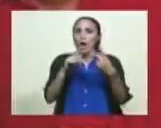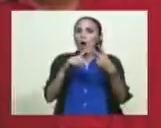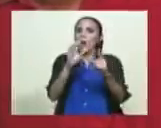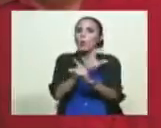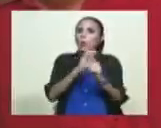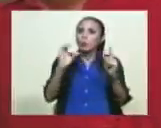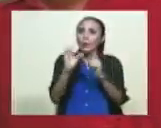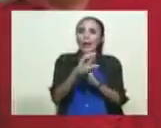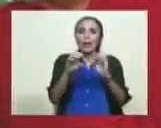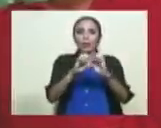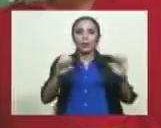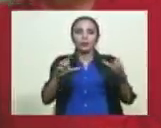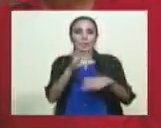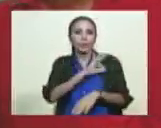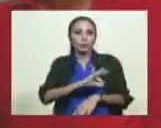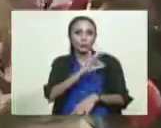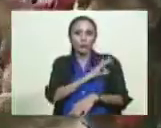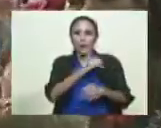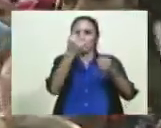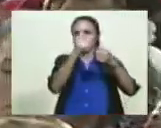cultural, educativa, social.